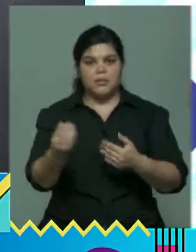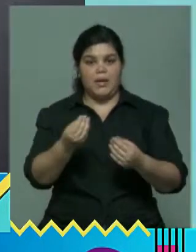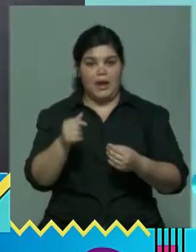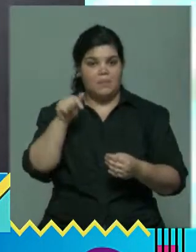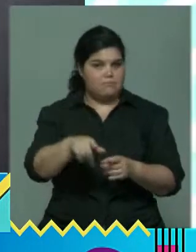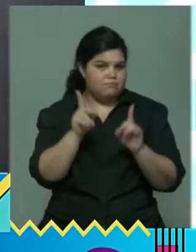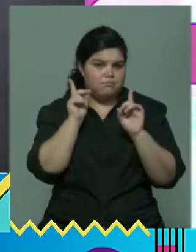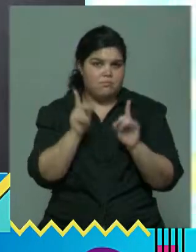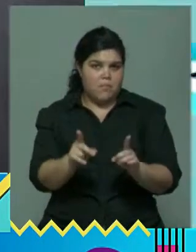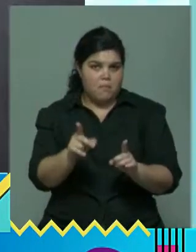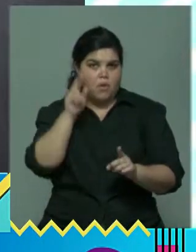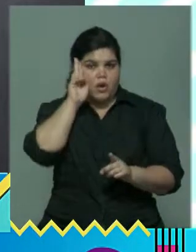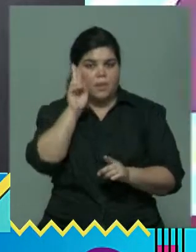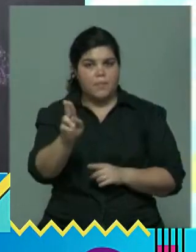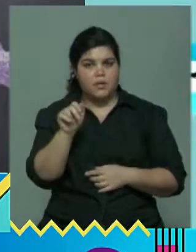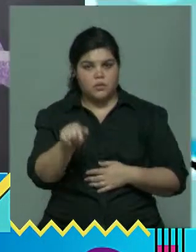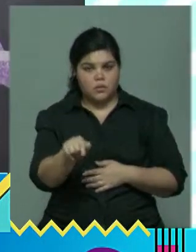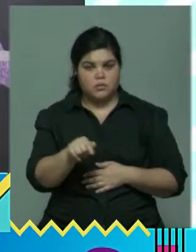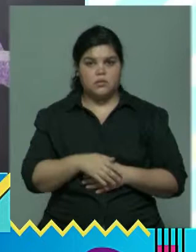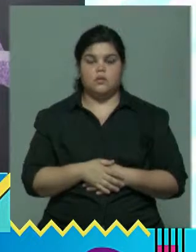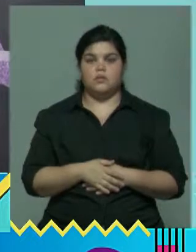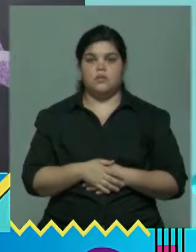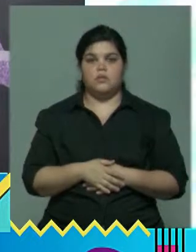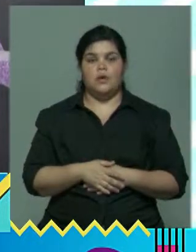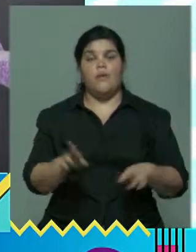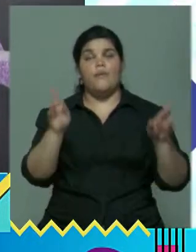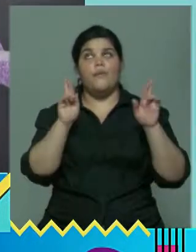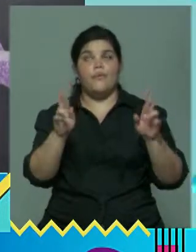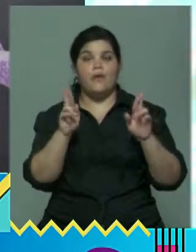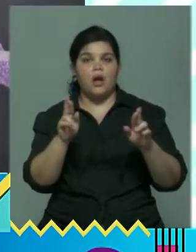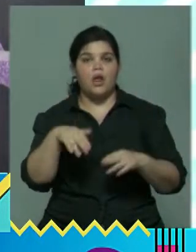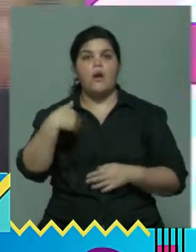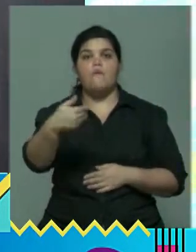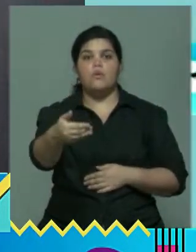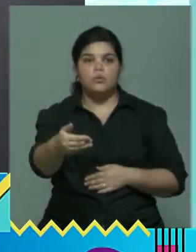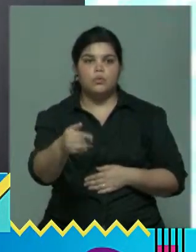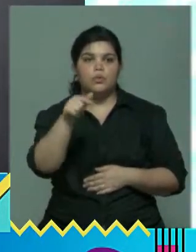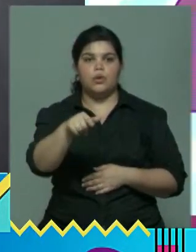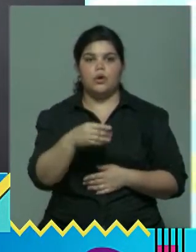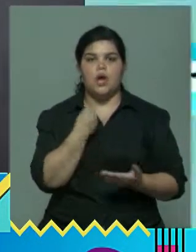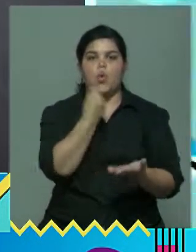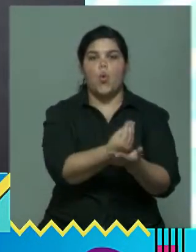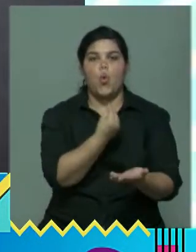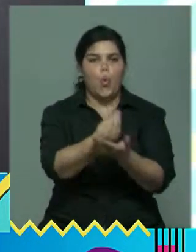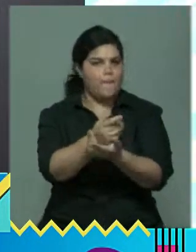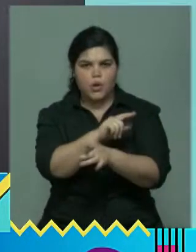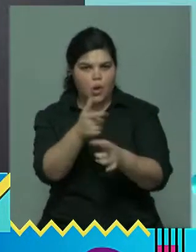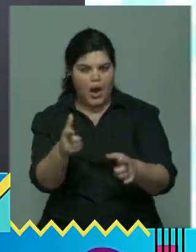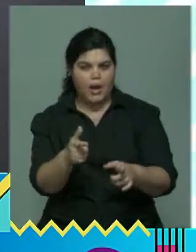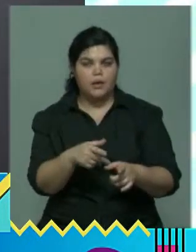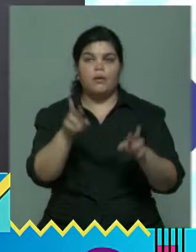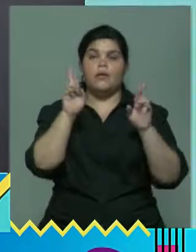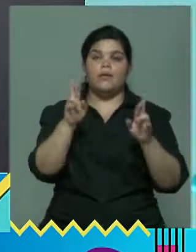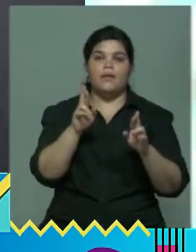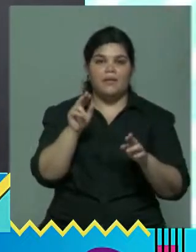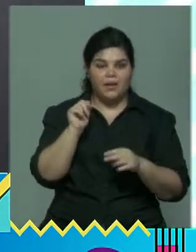sentido. Por ahí ojalá lleguemos a algún día en el que no tengamos que tener ni cupos ni necesidad de empujar desde